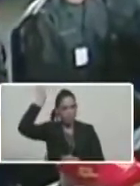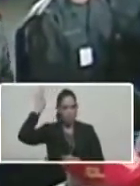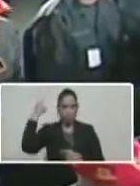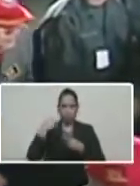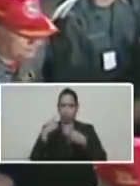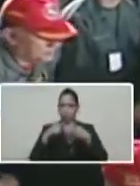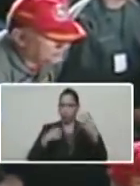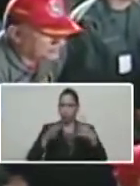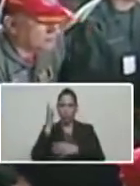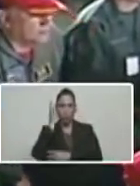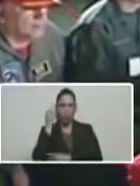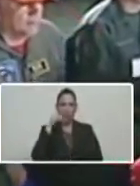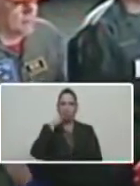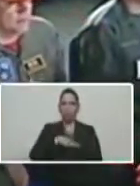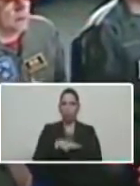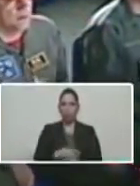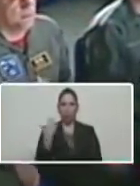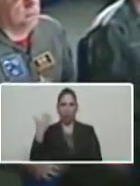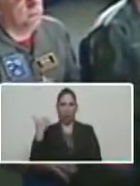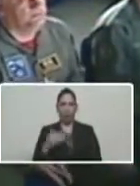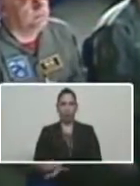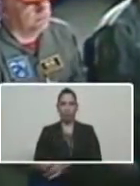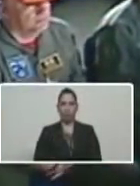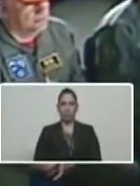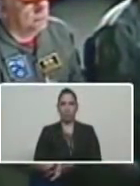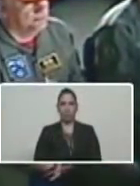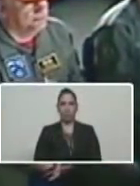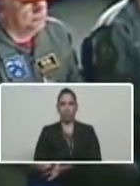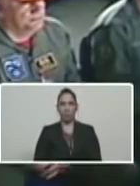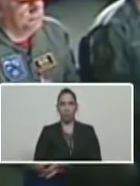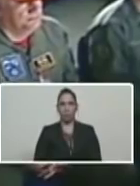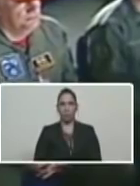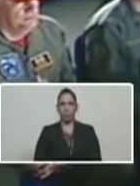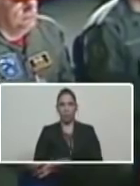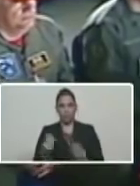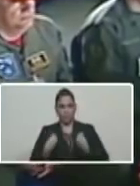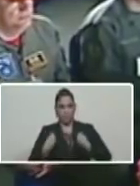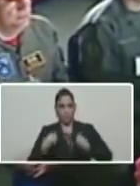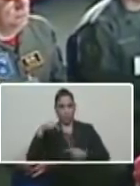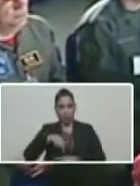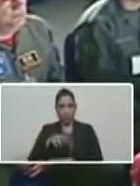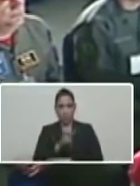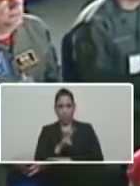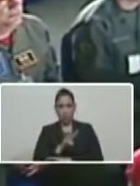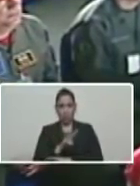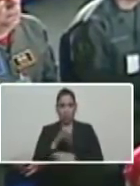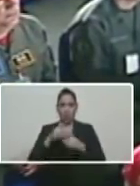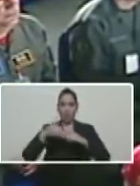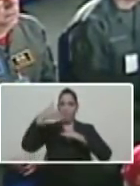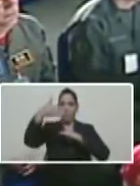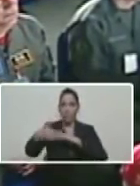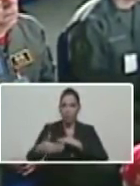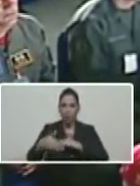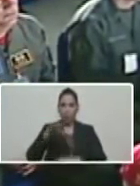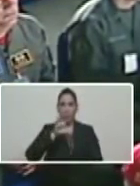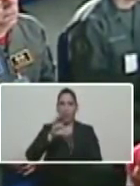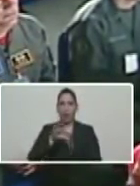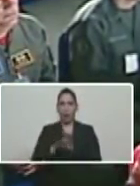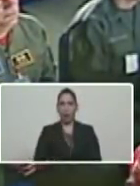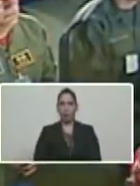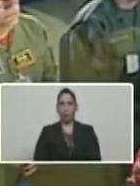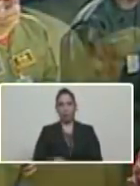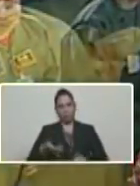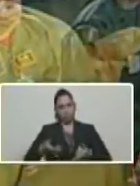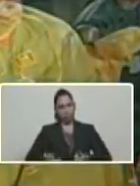Cáceres Arimendi, entre otras. Los que habitan dentro y fuera de la patria de Bolívar y Chávez, quienes la quieren en lo